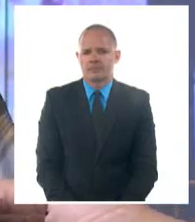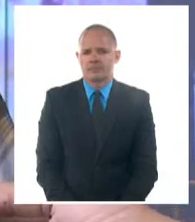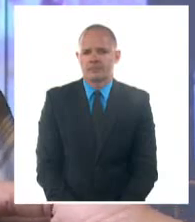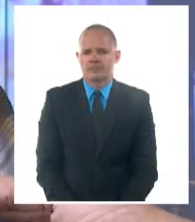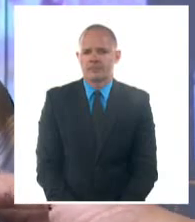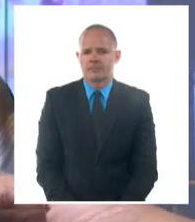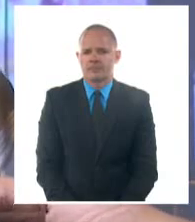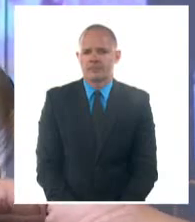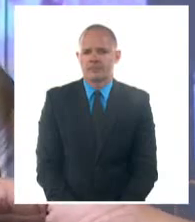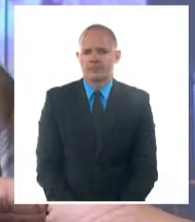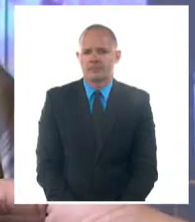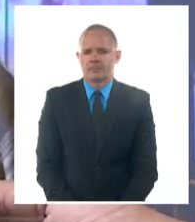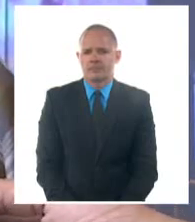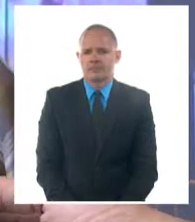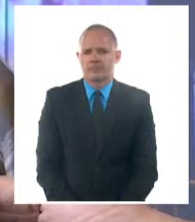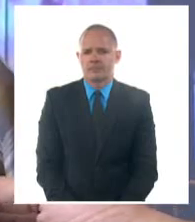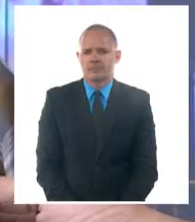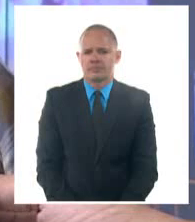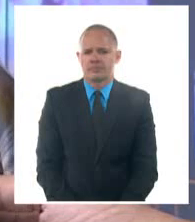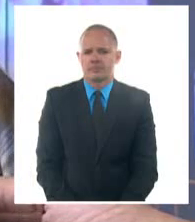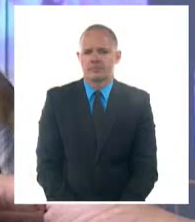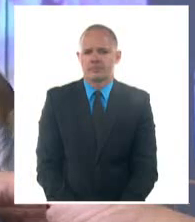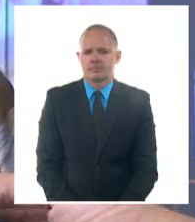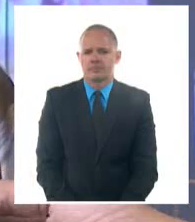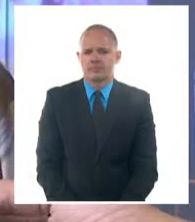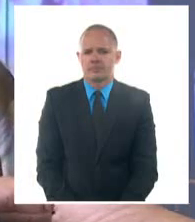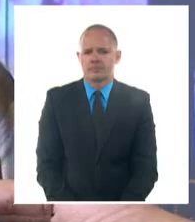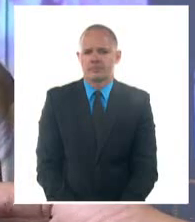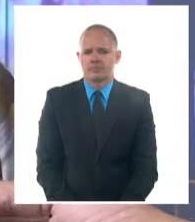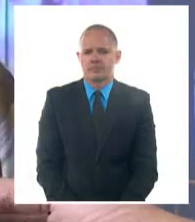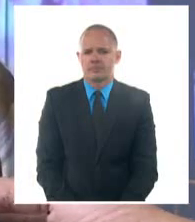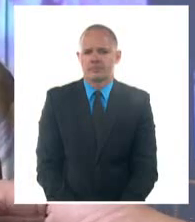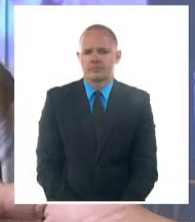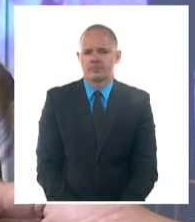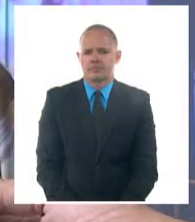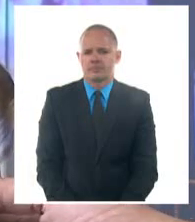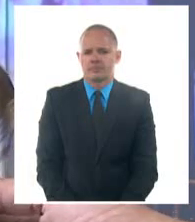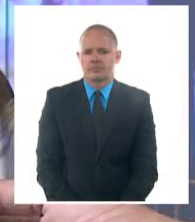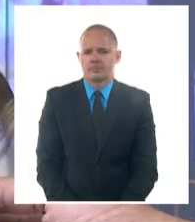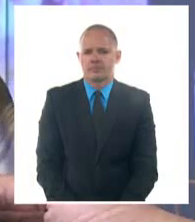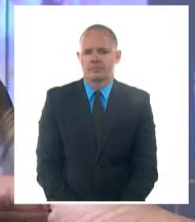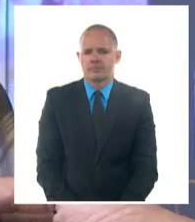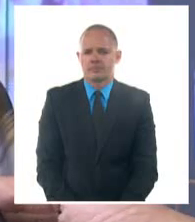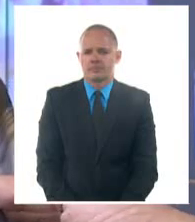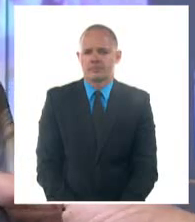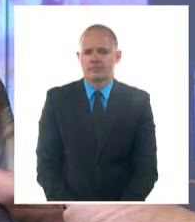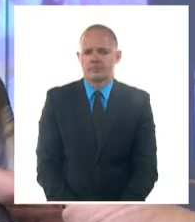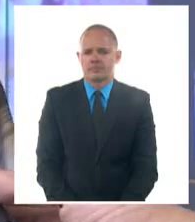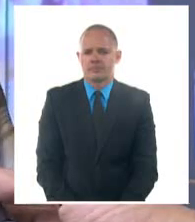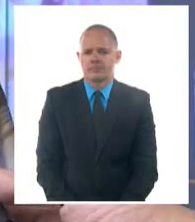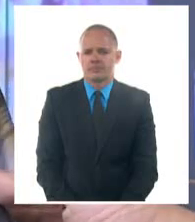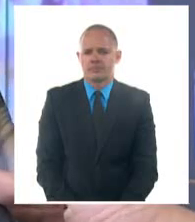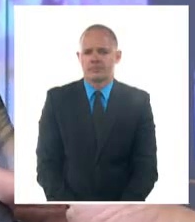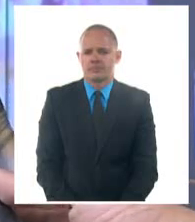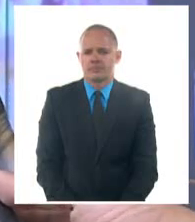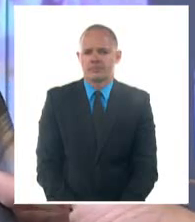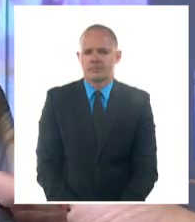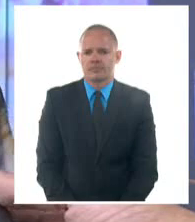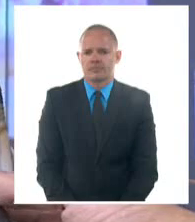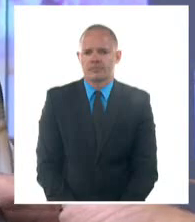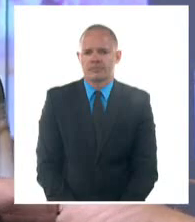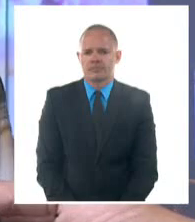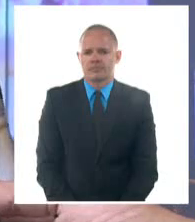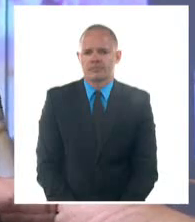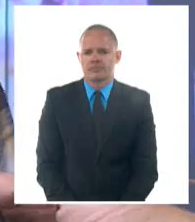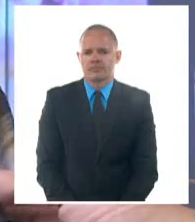habíamos pronosticado que la unidad número 5 de la termoeléctrica de RNT se iba a incorporar para la hora de máxima demanda. Esa